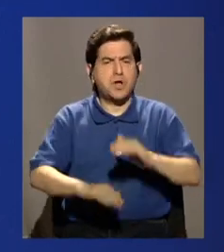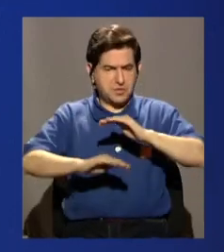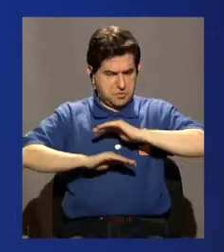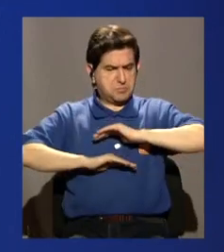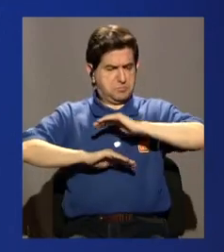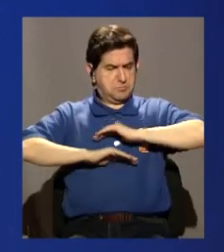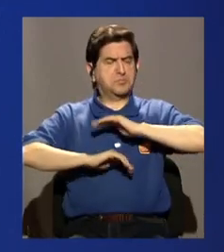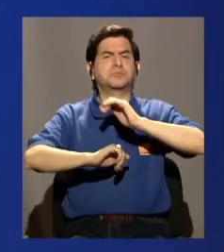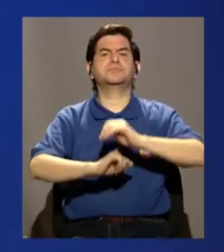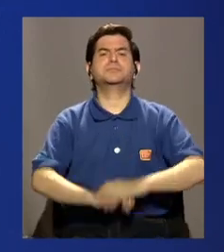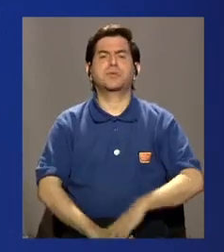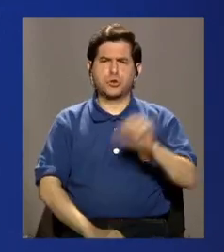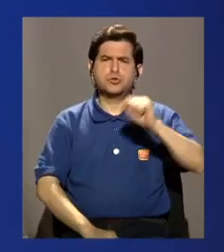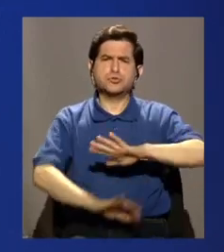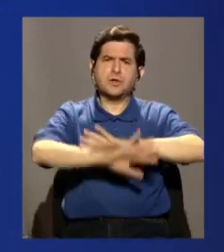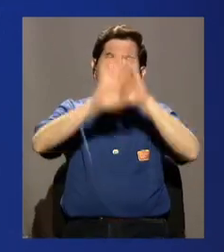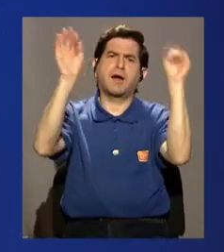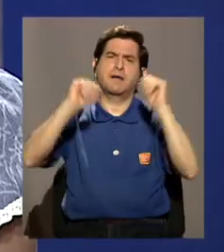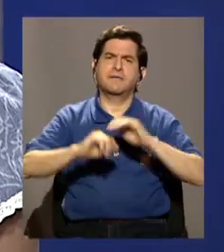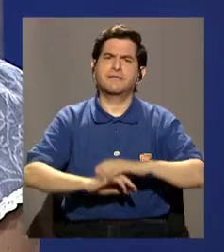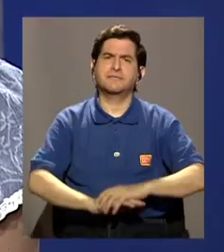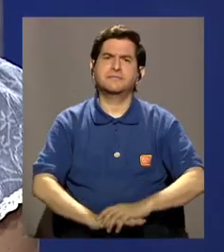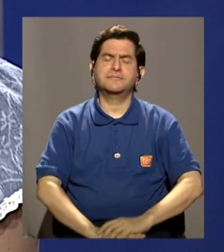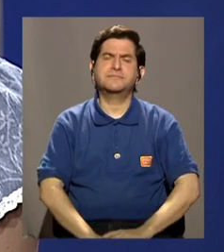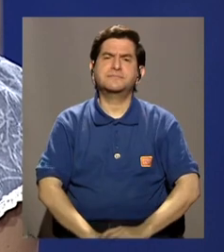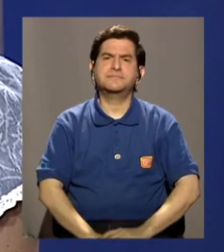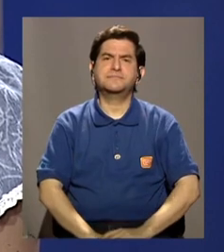resultar muy satisfactoria no claro